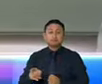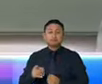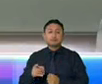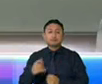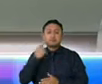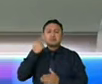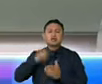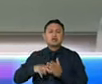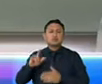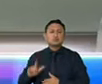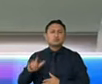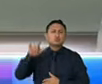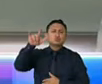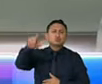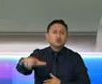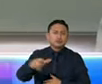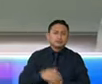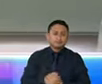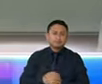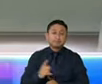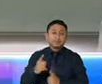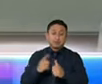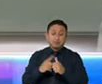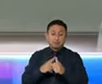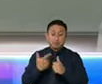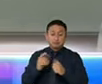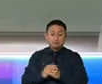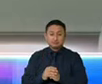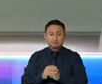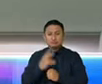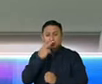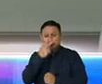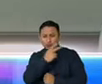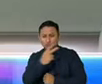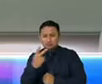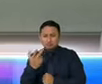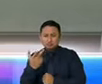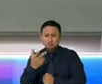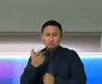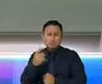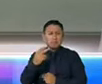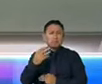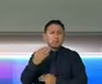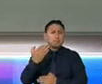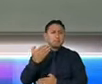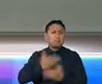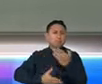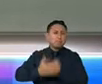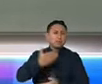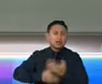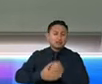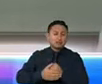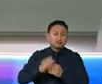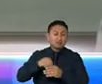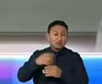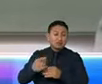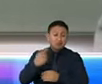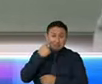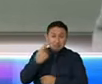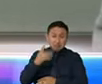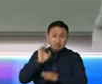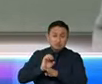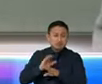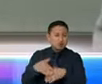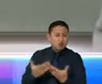viaje? La primera, sondear qué es lo que están percibiendo los mercados sobre la situación ecuatoriana. La